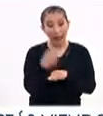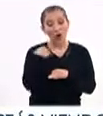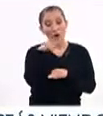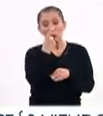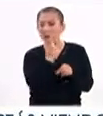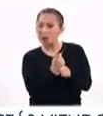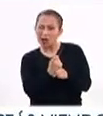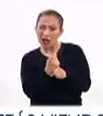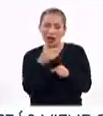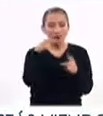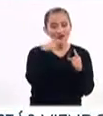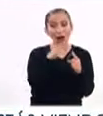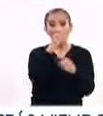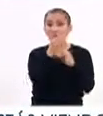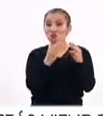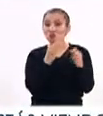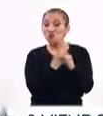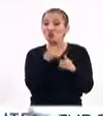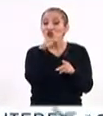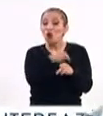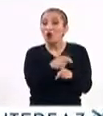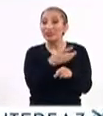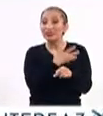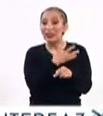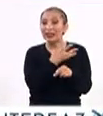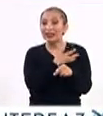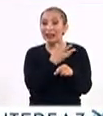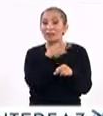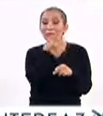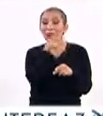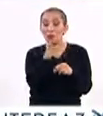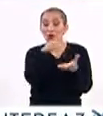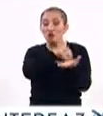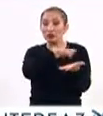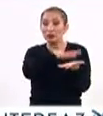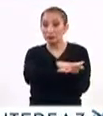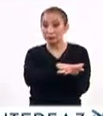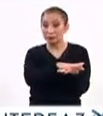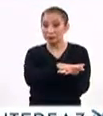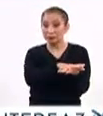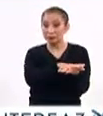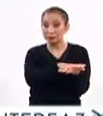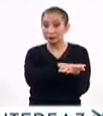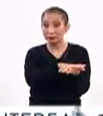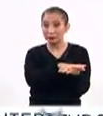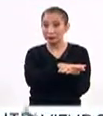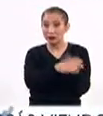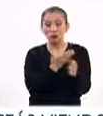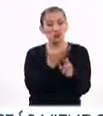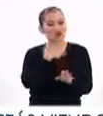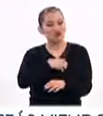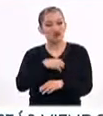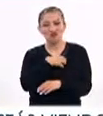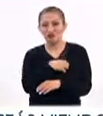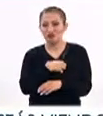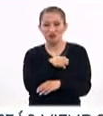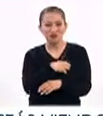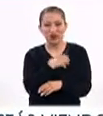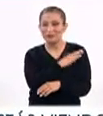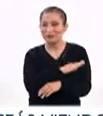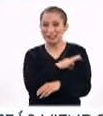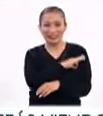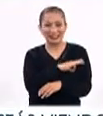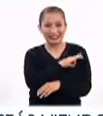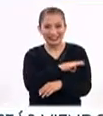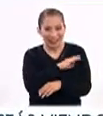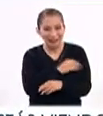el número 1 en el mundo en términos de inscripción. Estamos muy contentos y felices